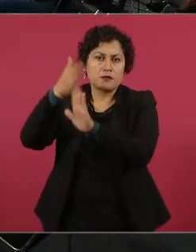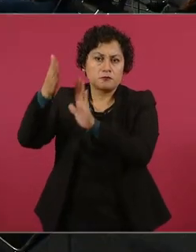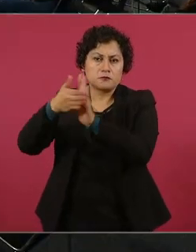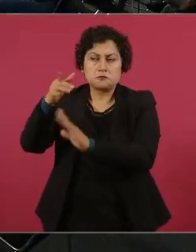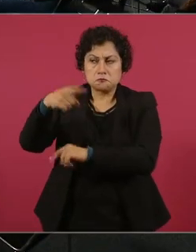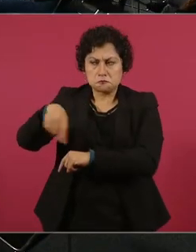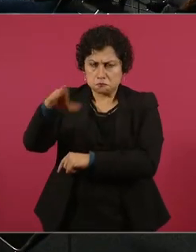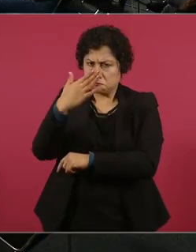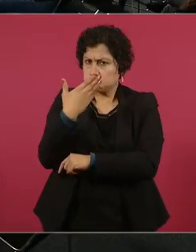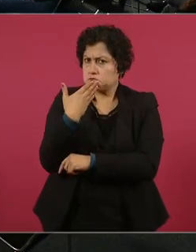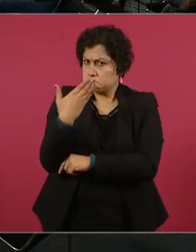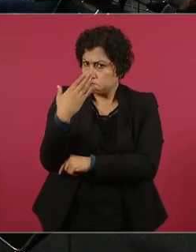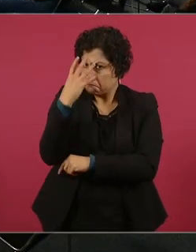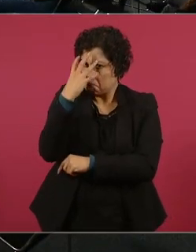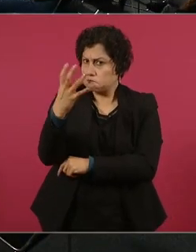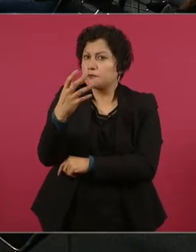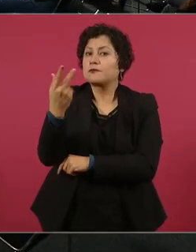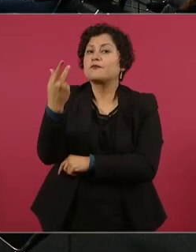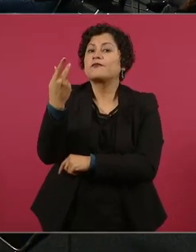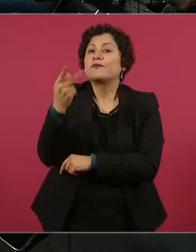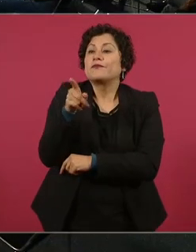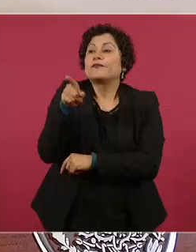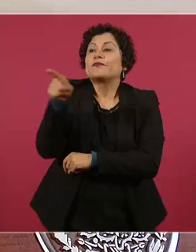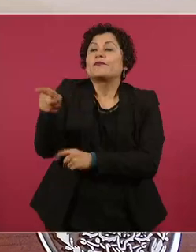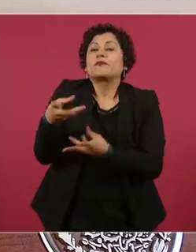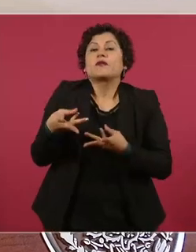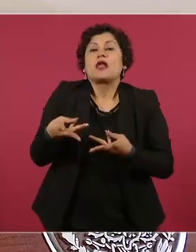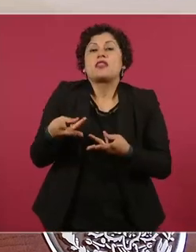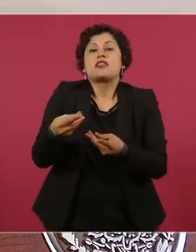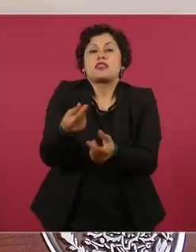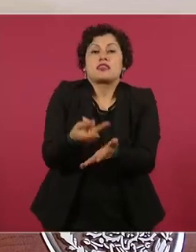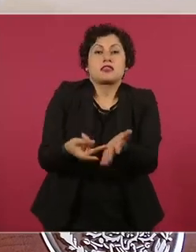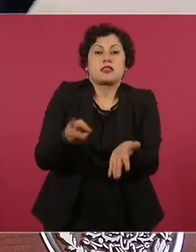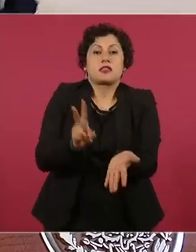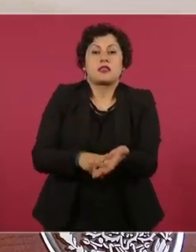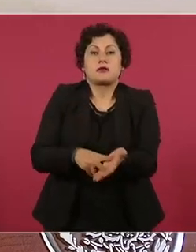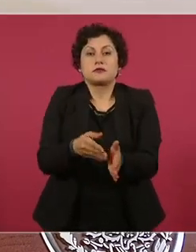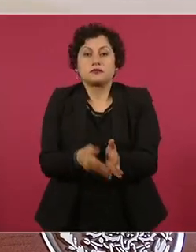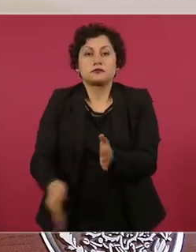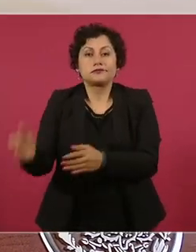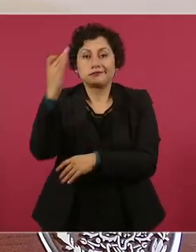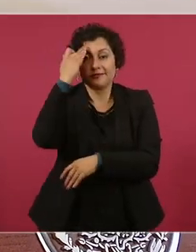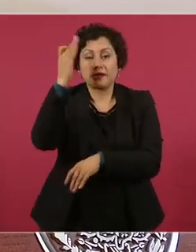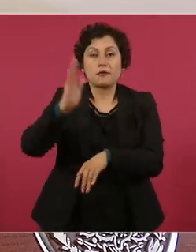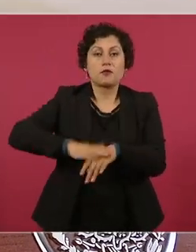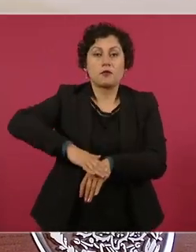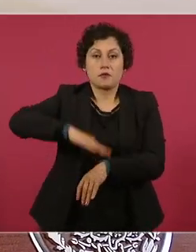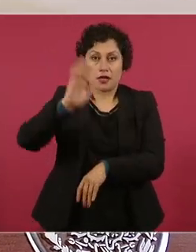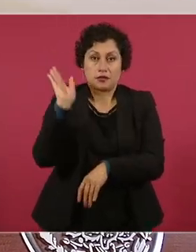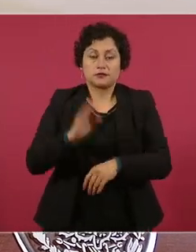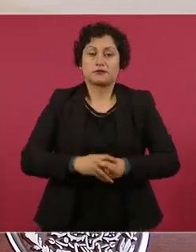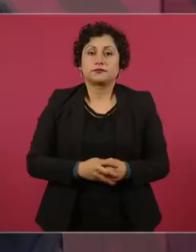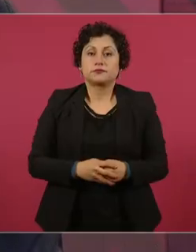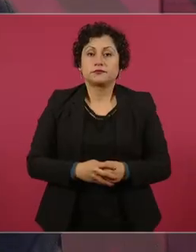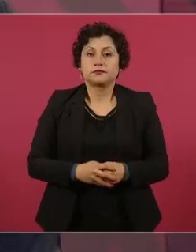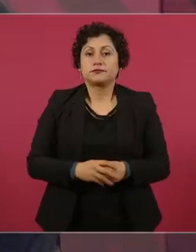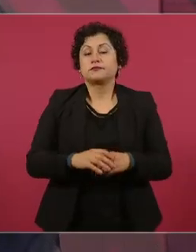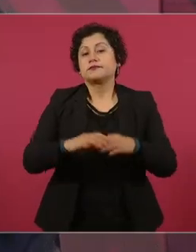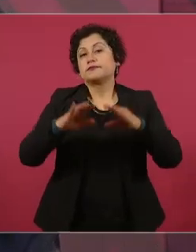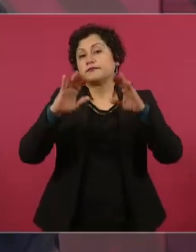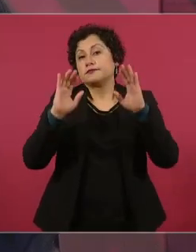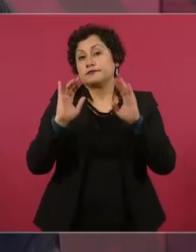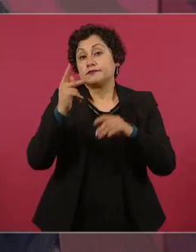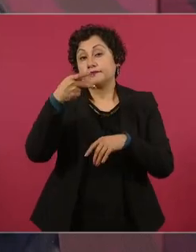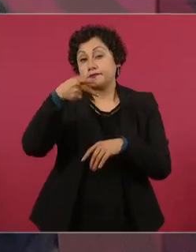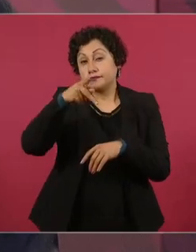doble de dinero y el doble de tiempo. Ah, pero ¿cuántas empresas de la